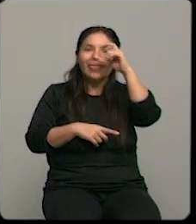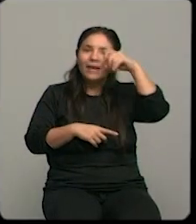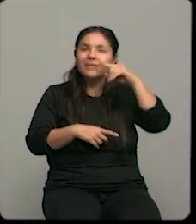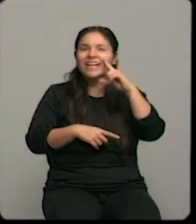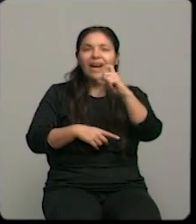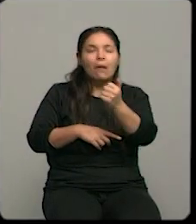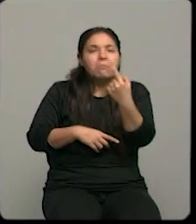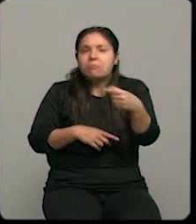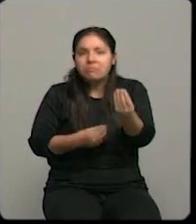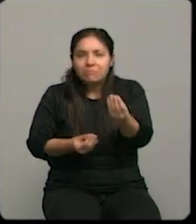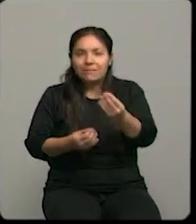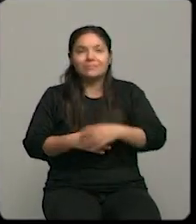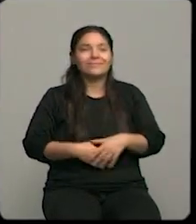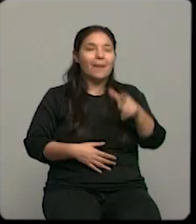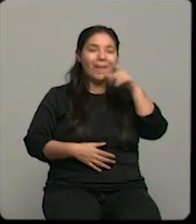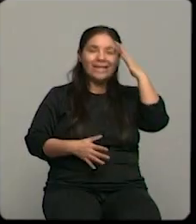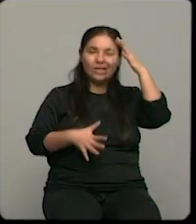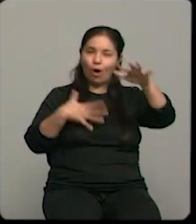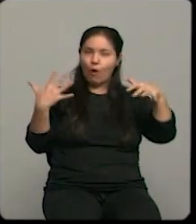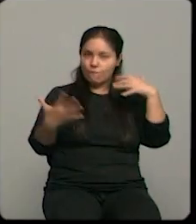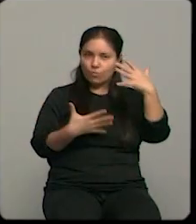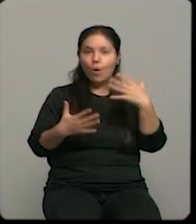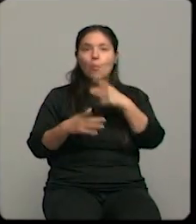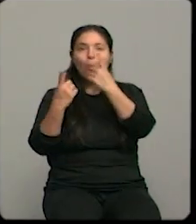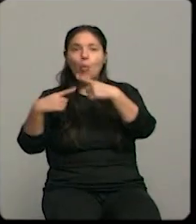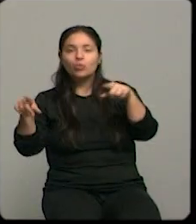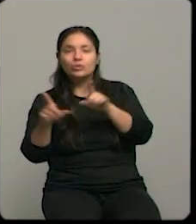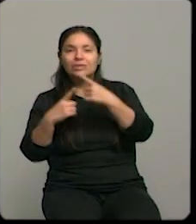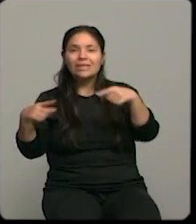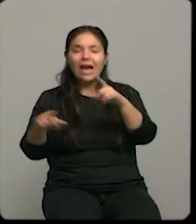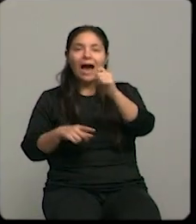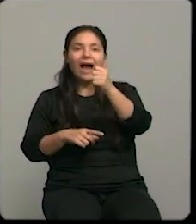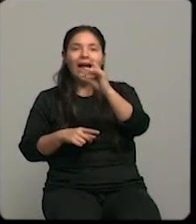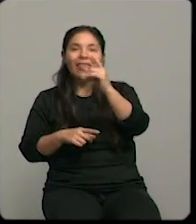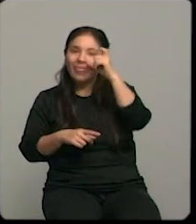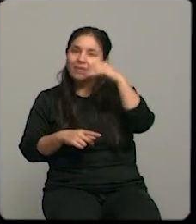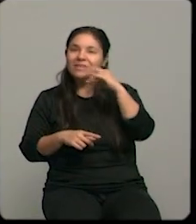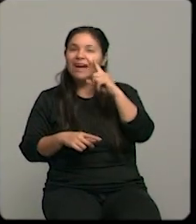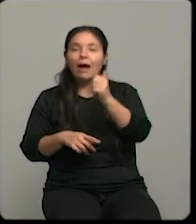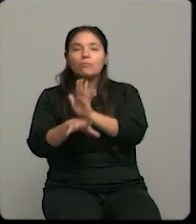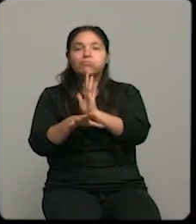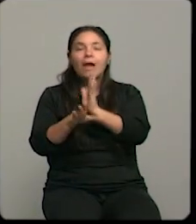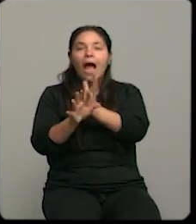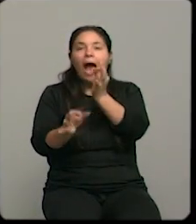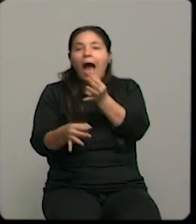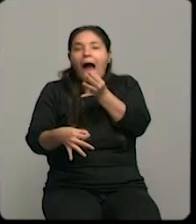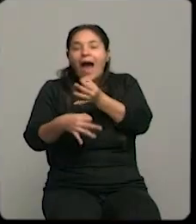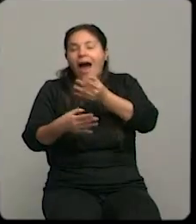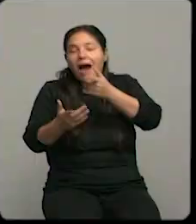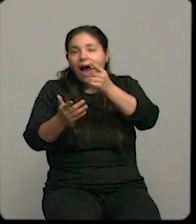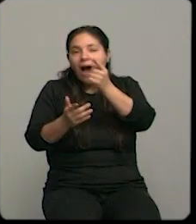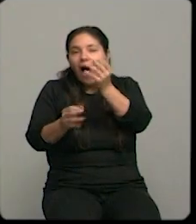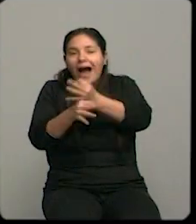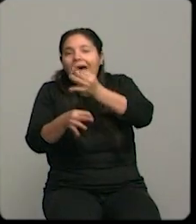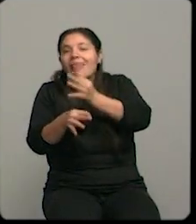ver, se suele confundir habitualmente música académica como algo elitista, como algo para un pequeño sector